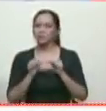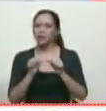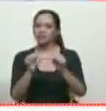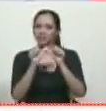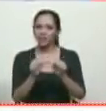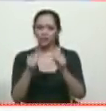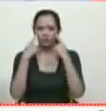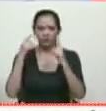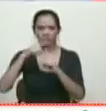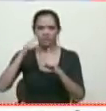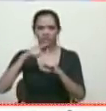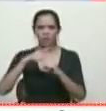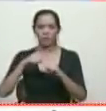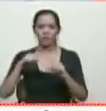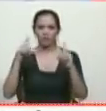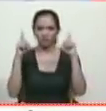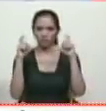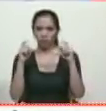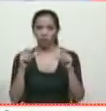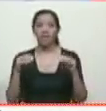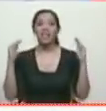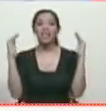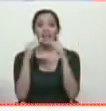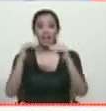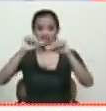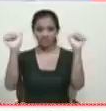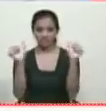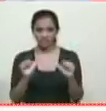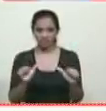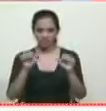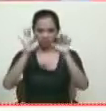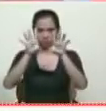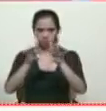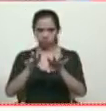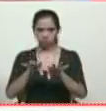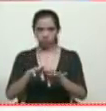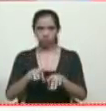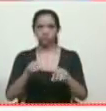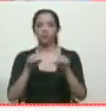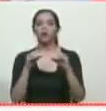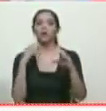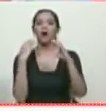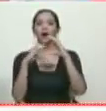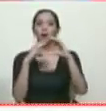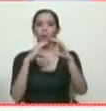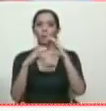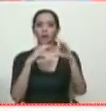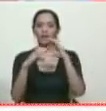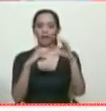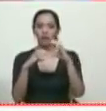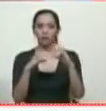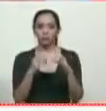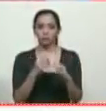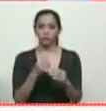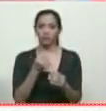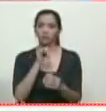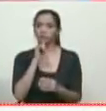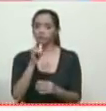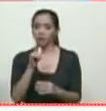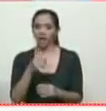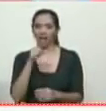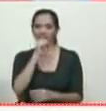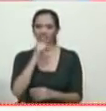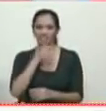que la Casa del Artista le hizo un comunicado, le dirigió unas palabras a Miguel Bosé, donde